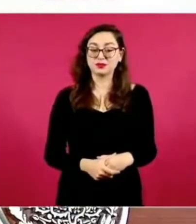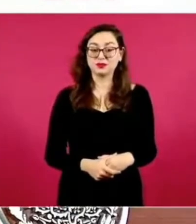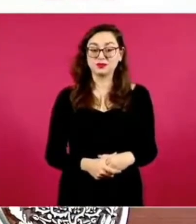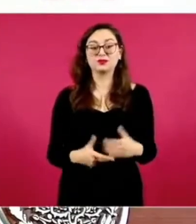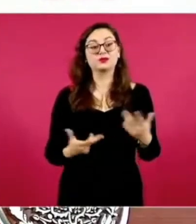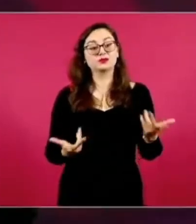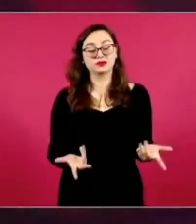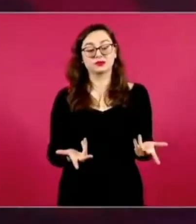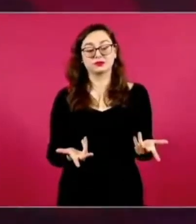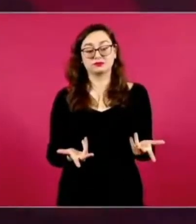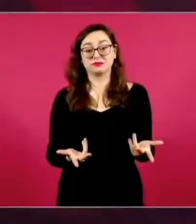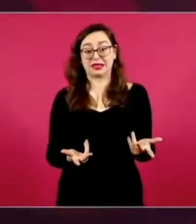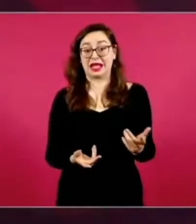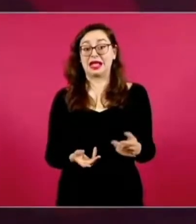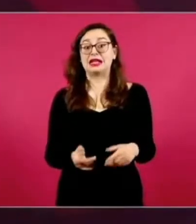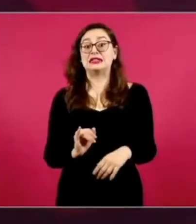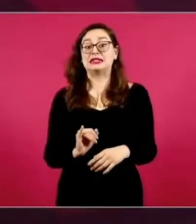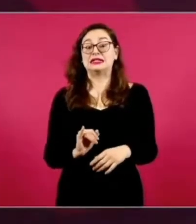la izquierda